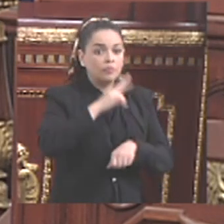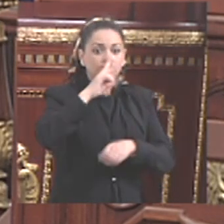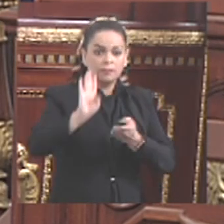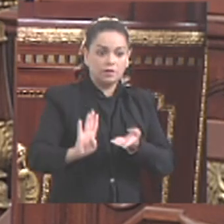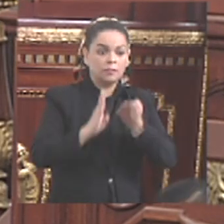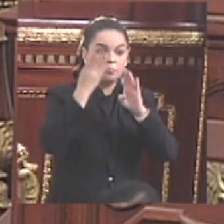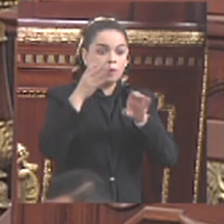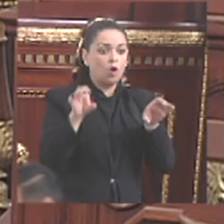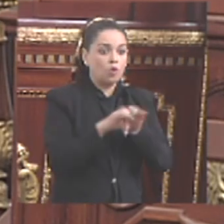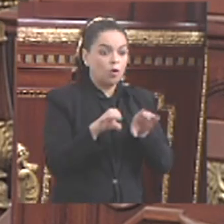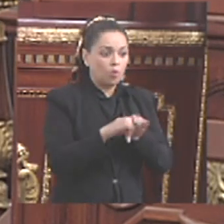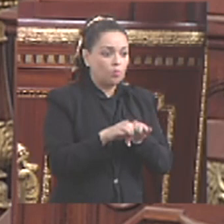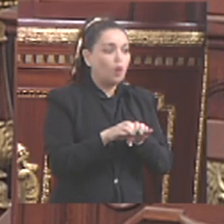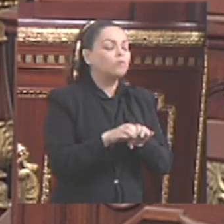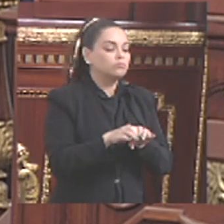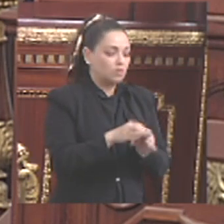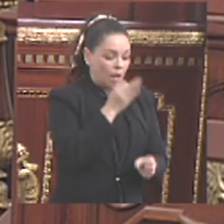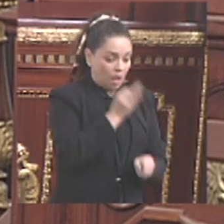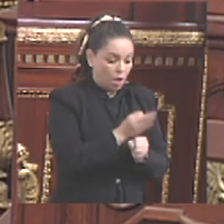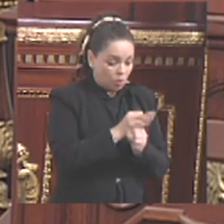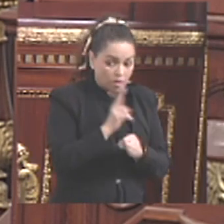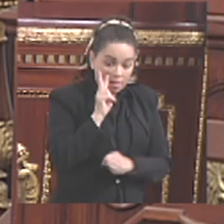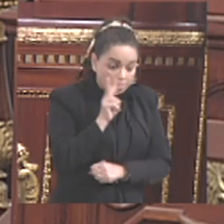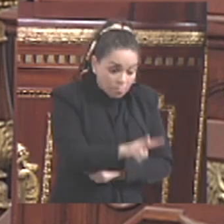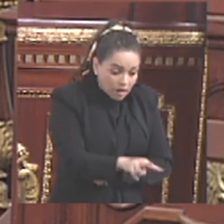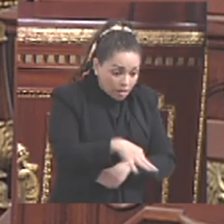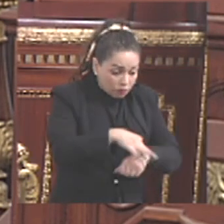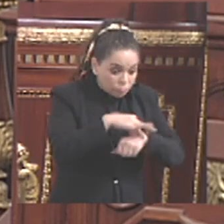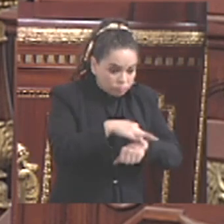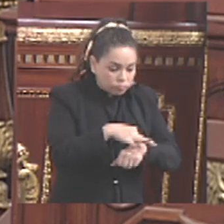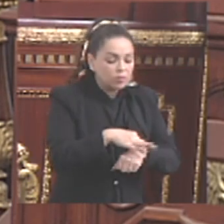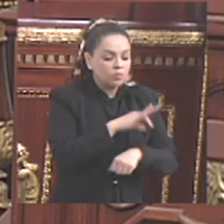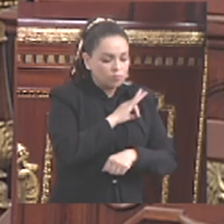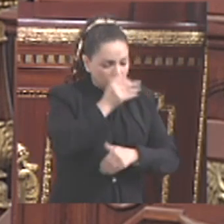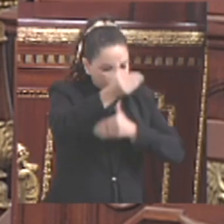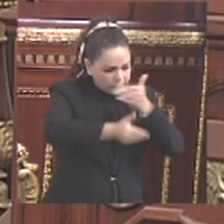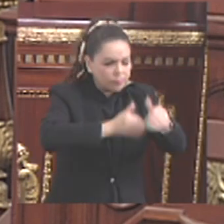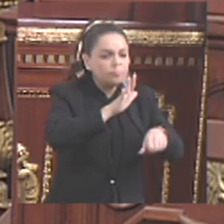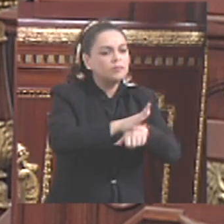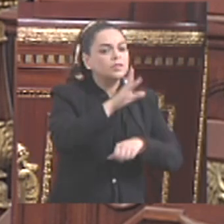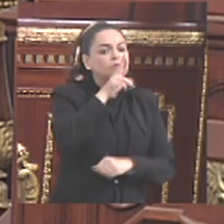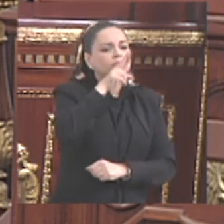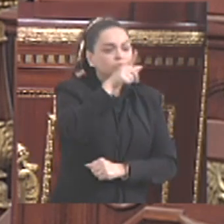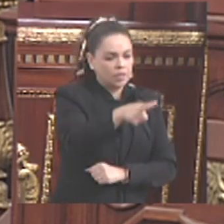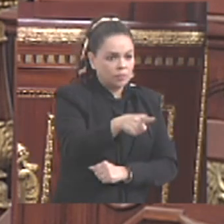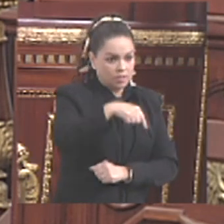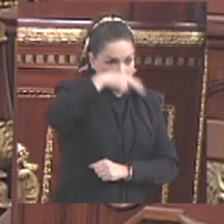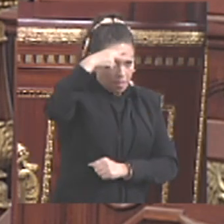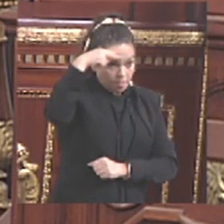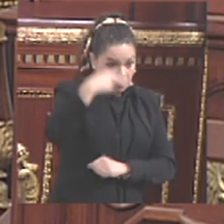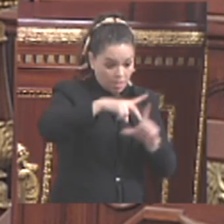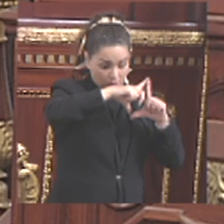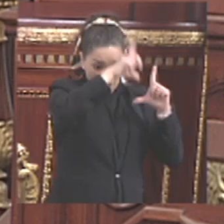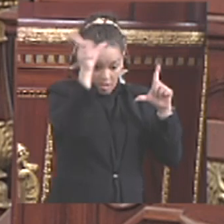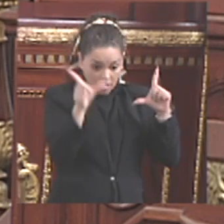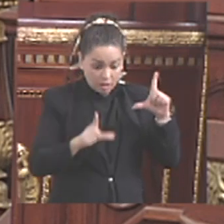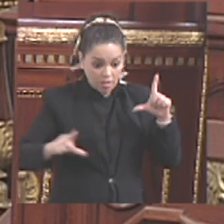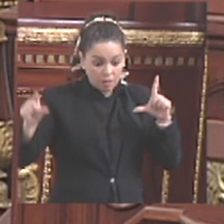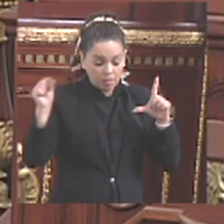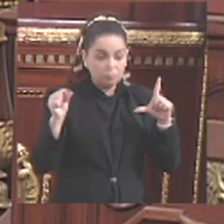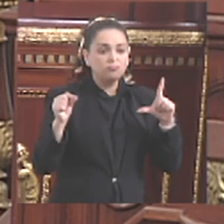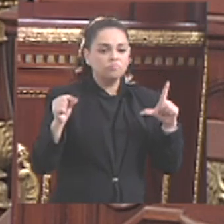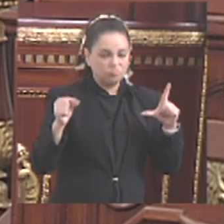mismo. Compañeras y compañeros, como nación somos invencibles cuando nos unimos en un propósito